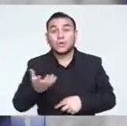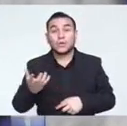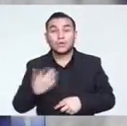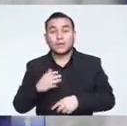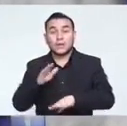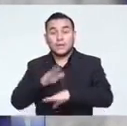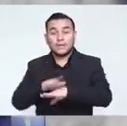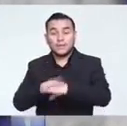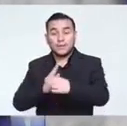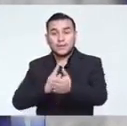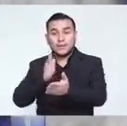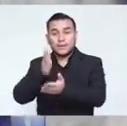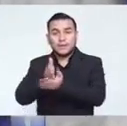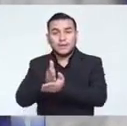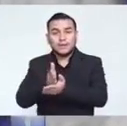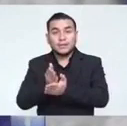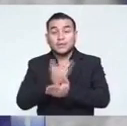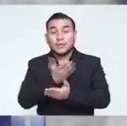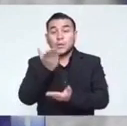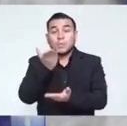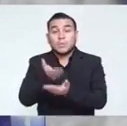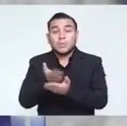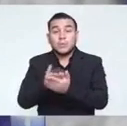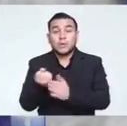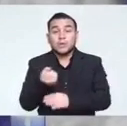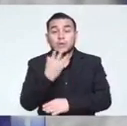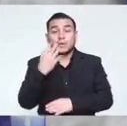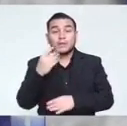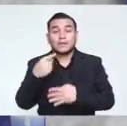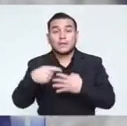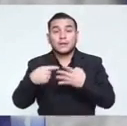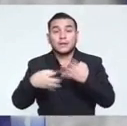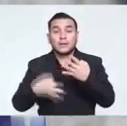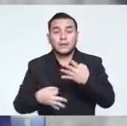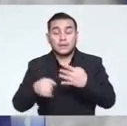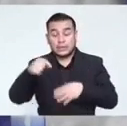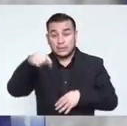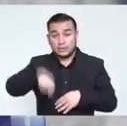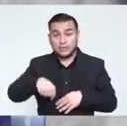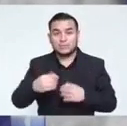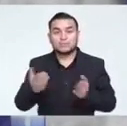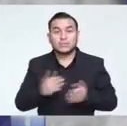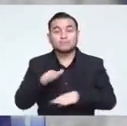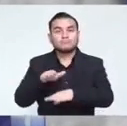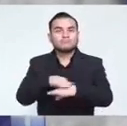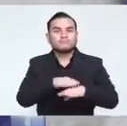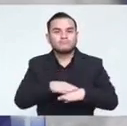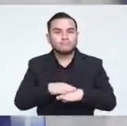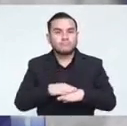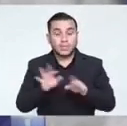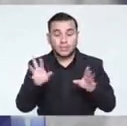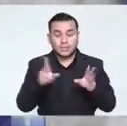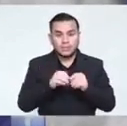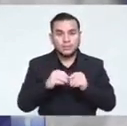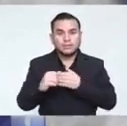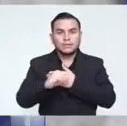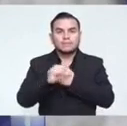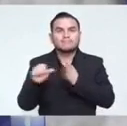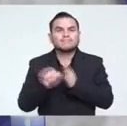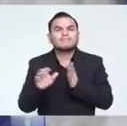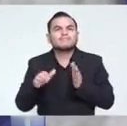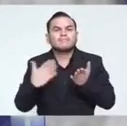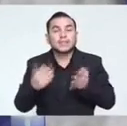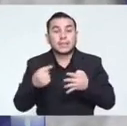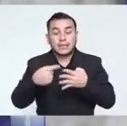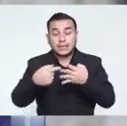llevó la iniciativa de ley. Y entonces ellos ahorita deberían de estar convocando a plenaria para ver si la